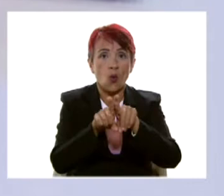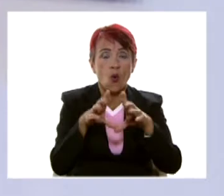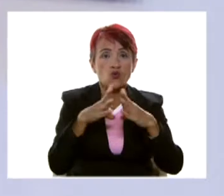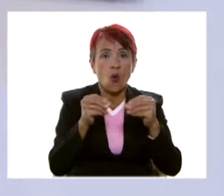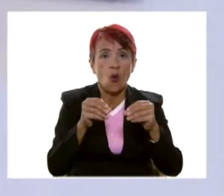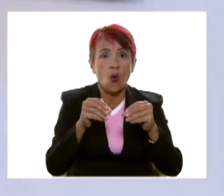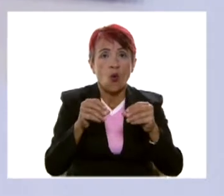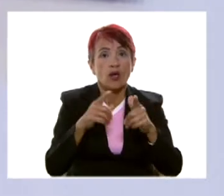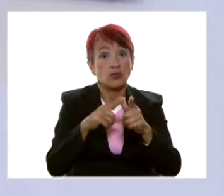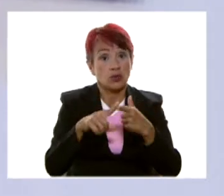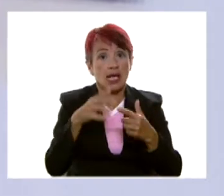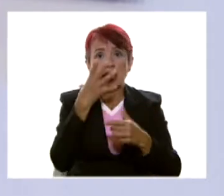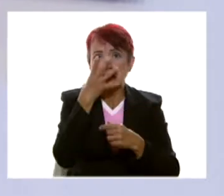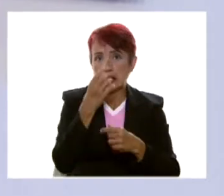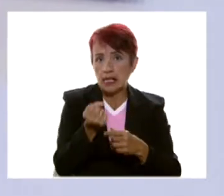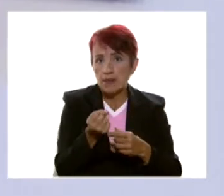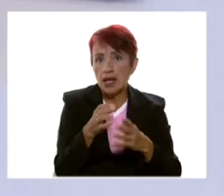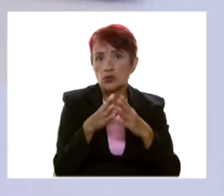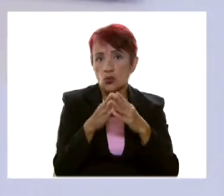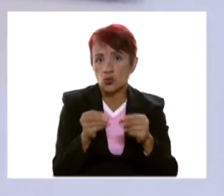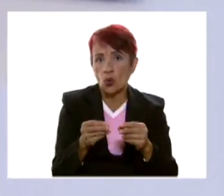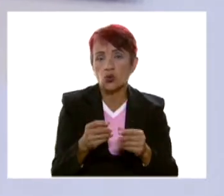más fácil el entendimiento, ¿okay?